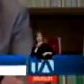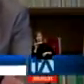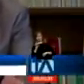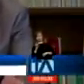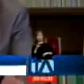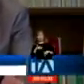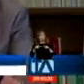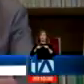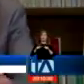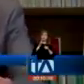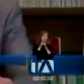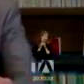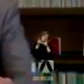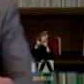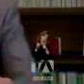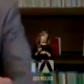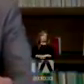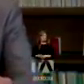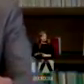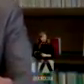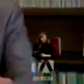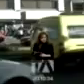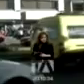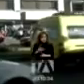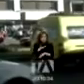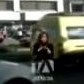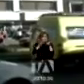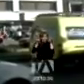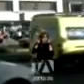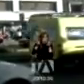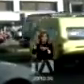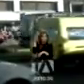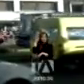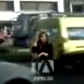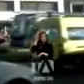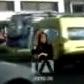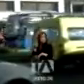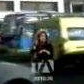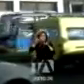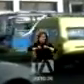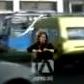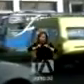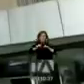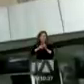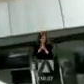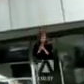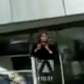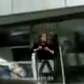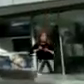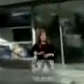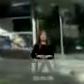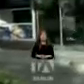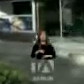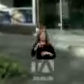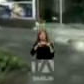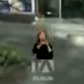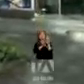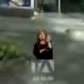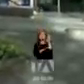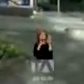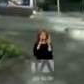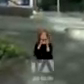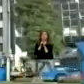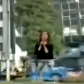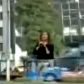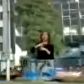demanda, la Corte es competente para pronunciarse sobre el tema. Ahora se espera que la Corte Constitucional se pronuncie sobre la